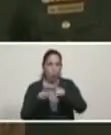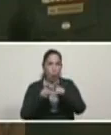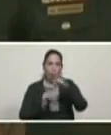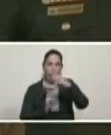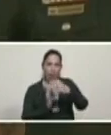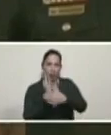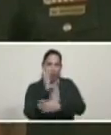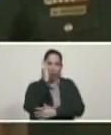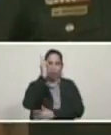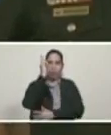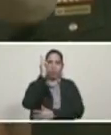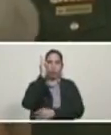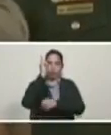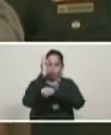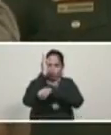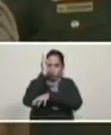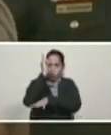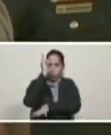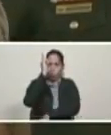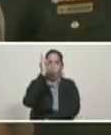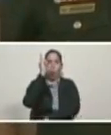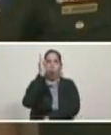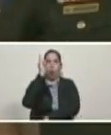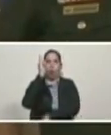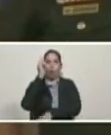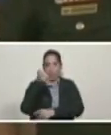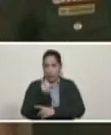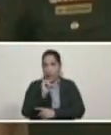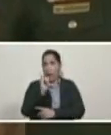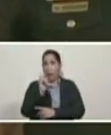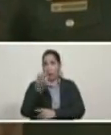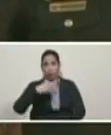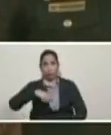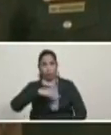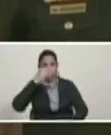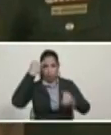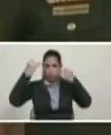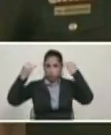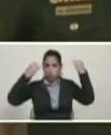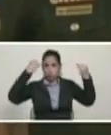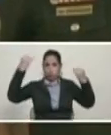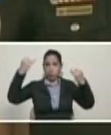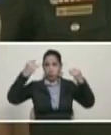Y tenemos un tronco sólido, nuestro comandante Hugo